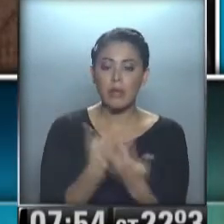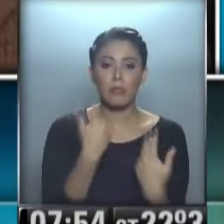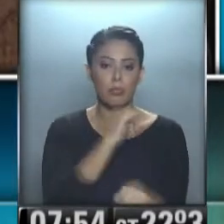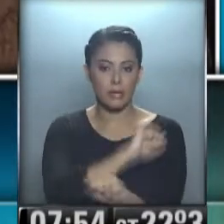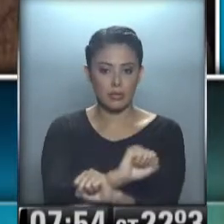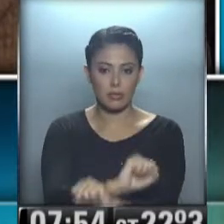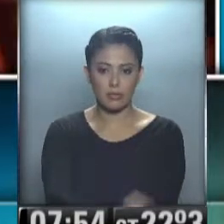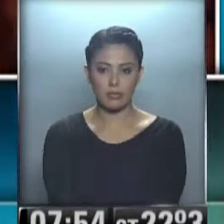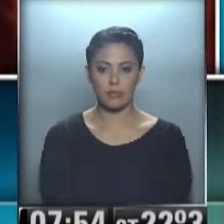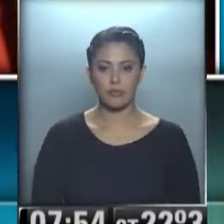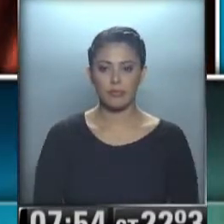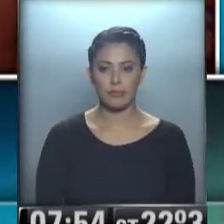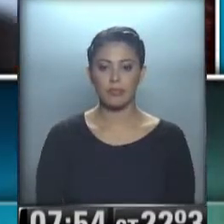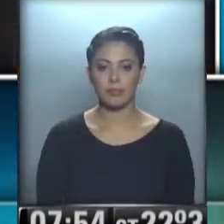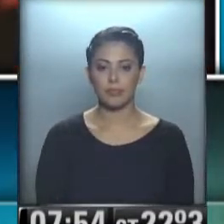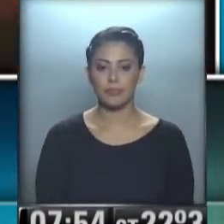prisión.